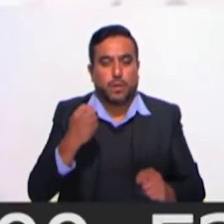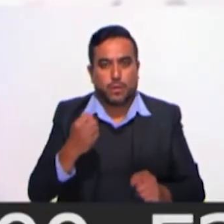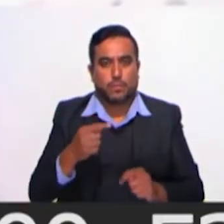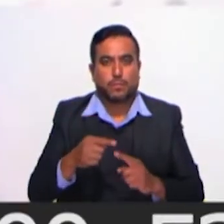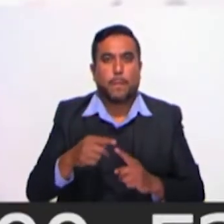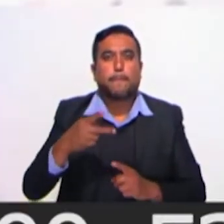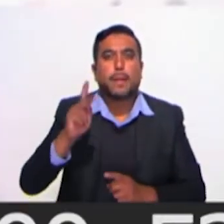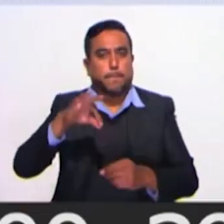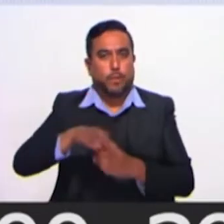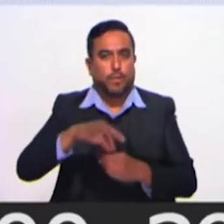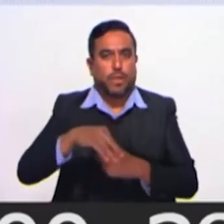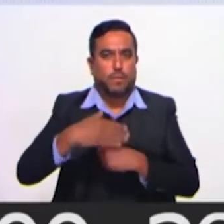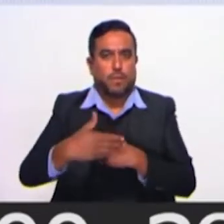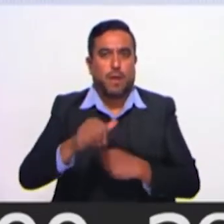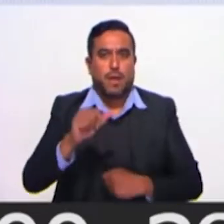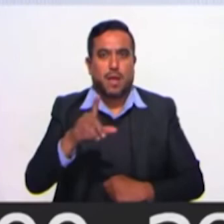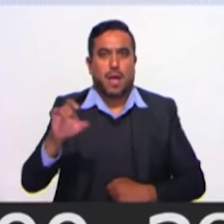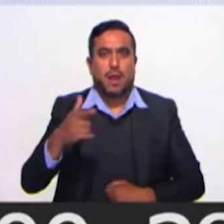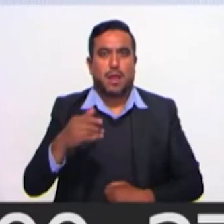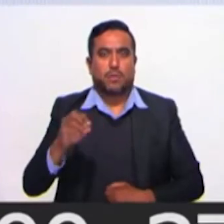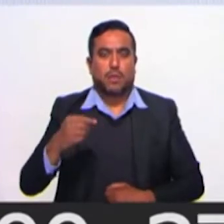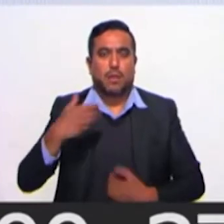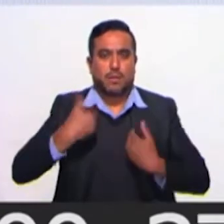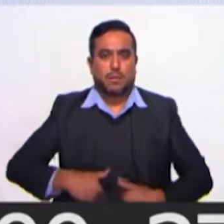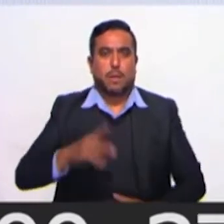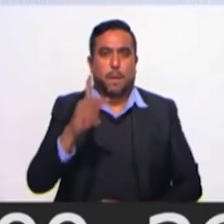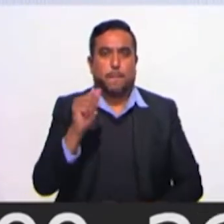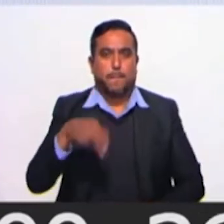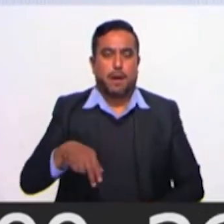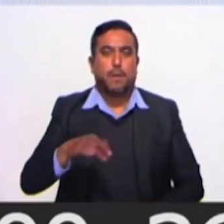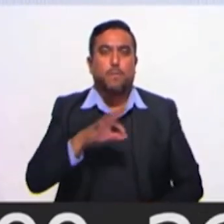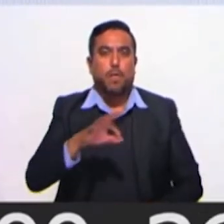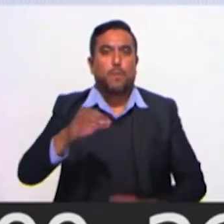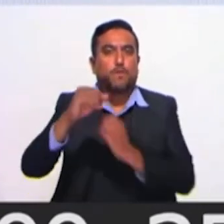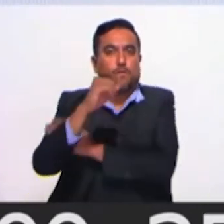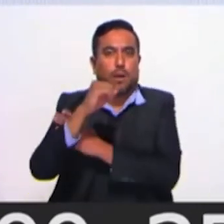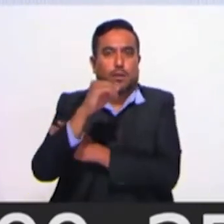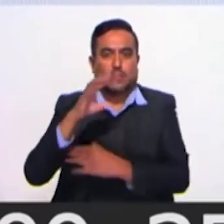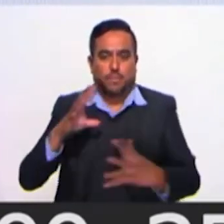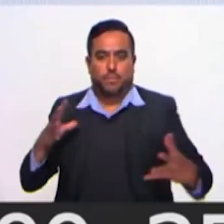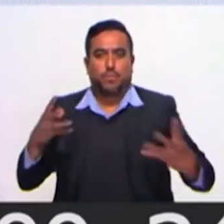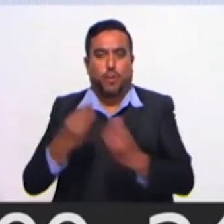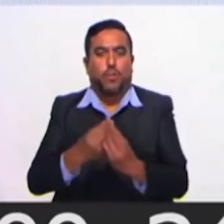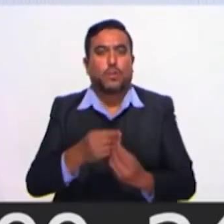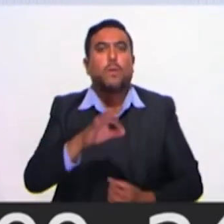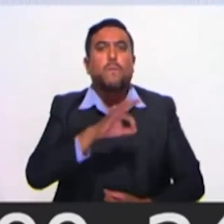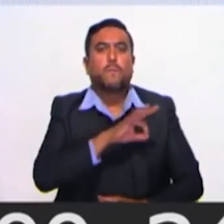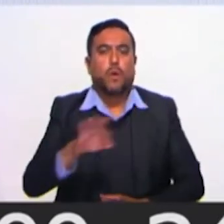imágenes de Jorge Rodríguez y gráficos de Noemí Pedrosa, TV4 Noticias.